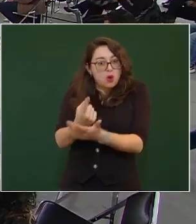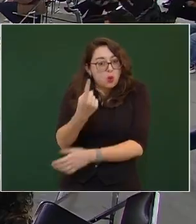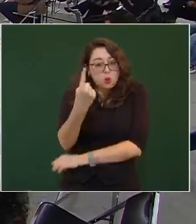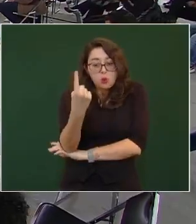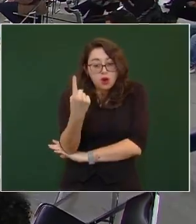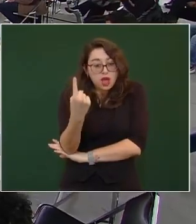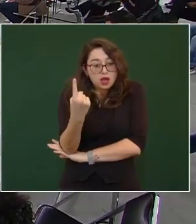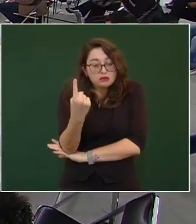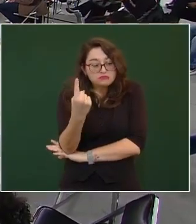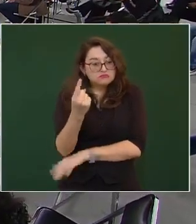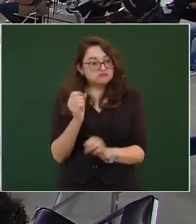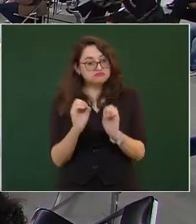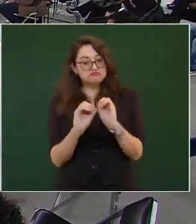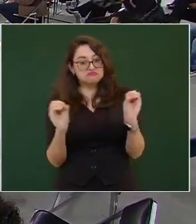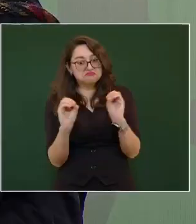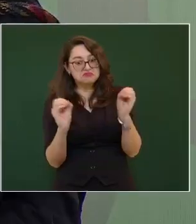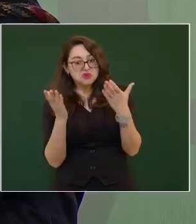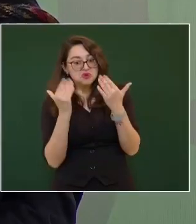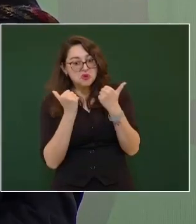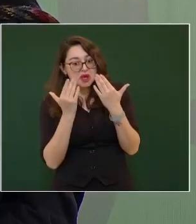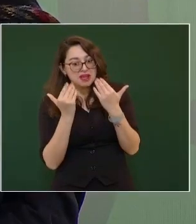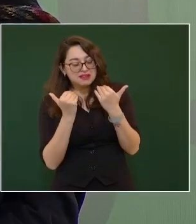una propuesta para el pueblo